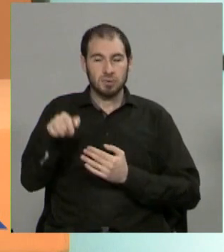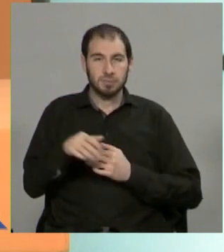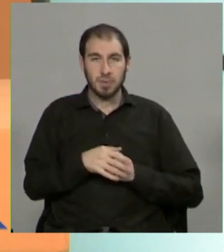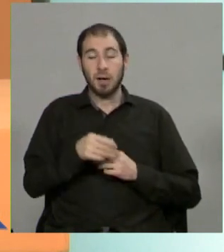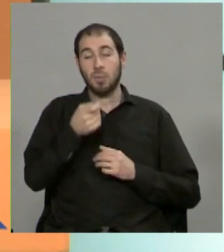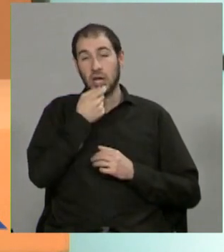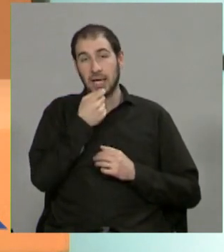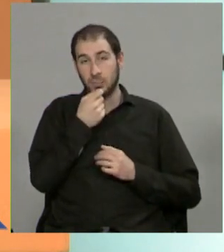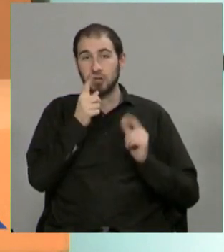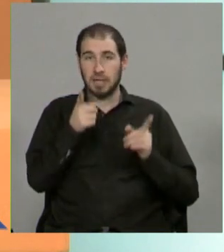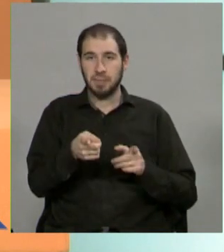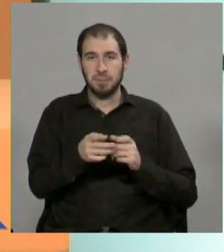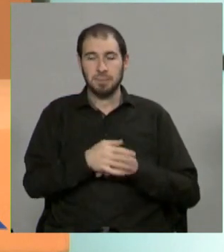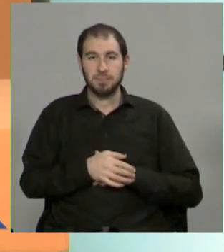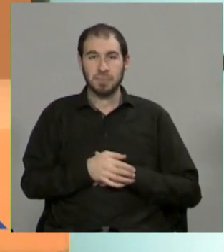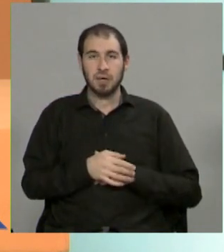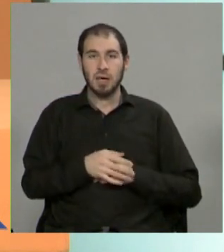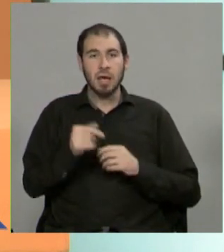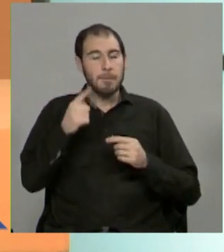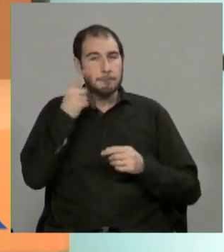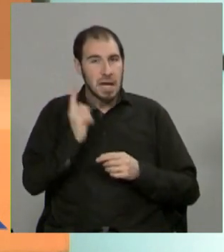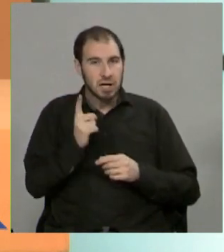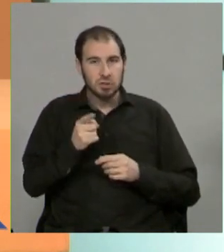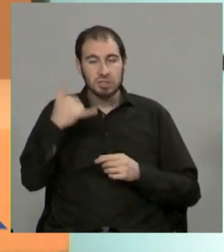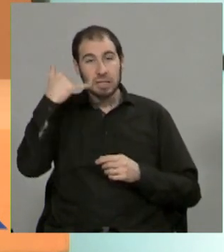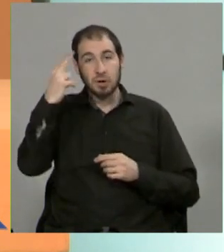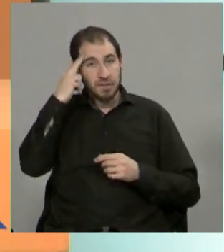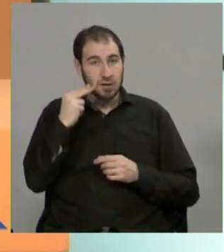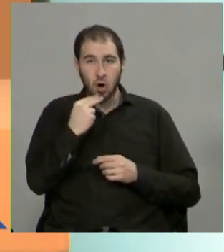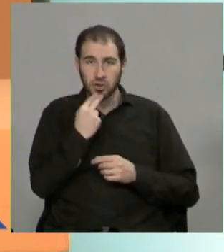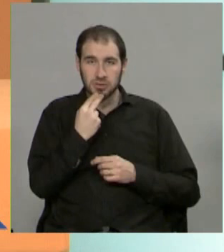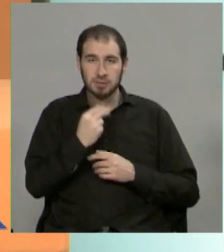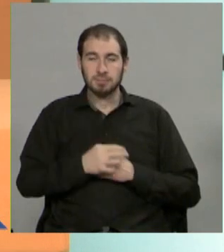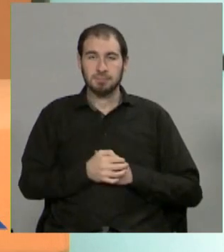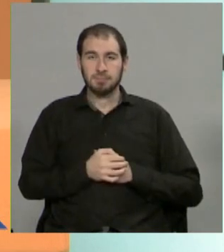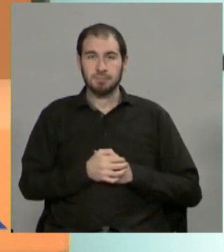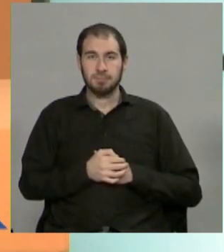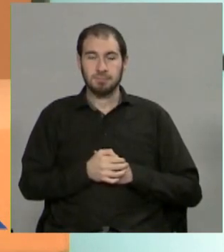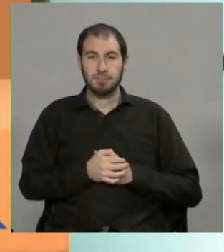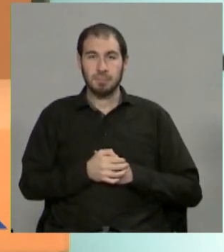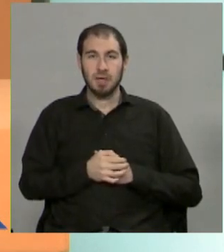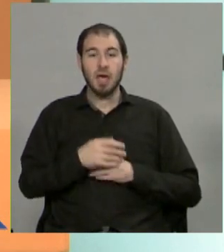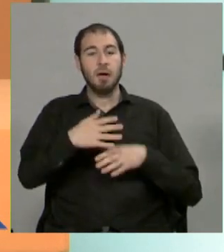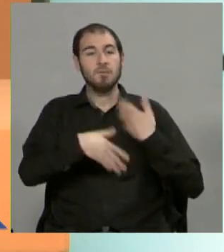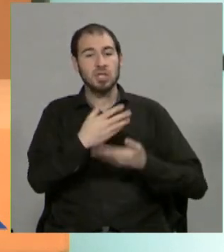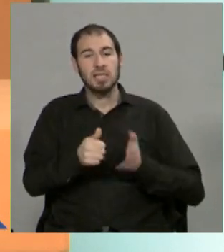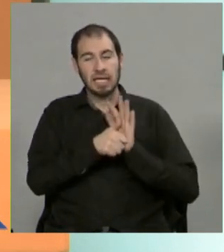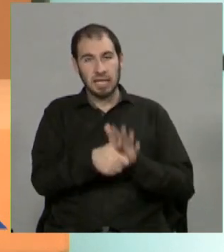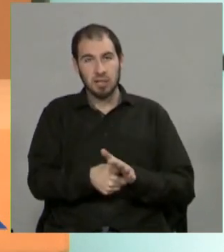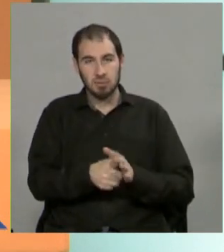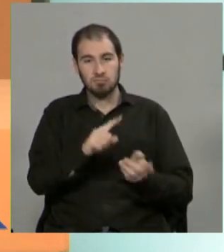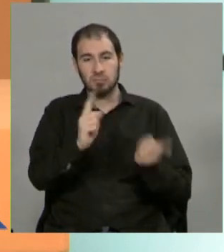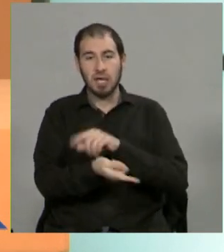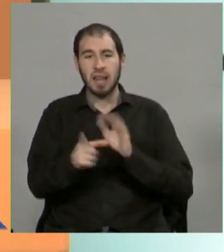En caso, por supuesto, de un riesgo inminente hay que llamar al 911. Si la violencia de género se transformó